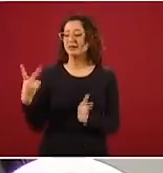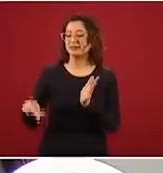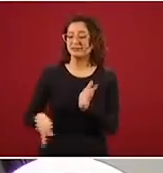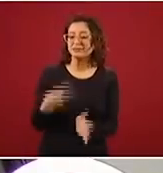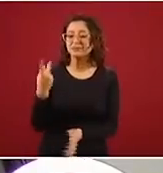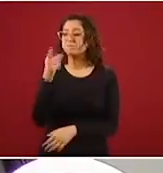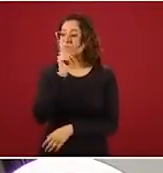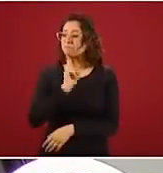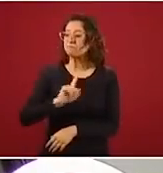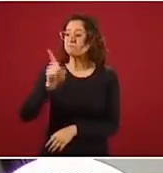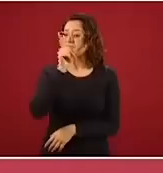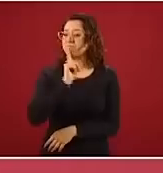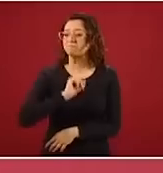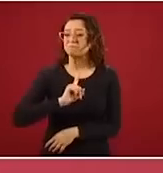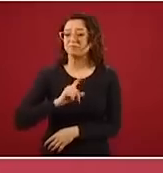se